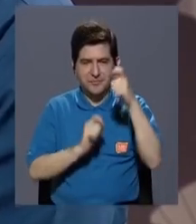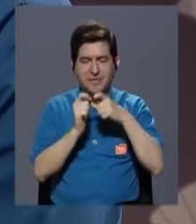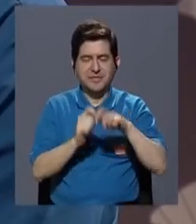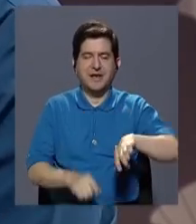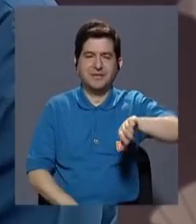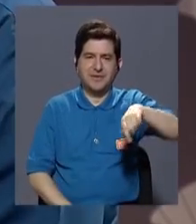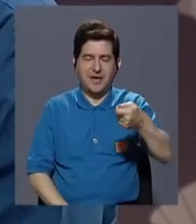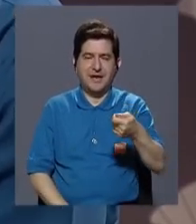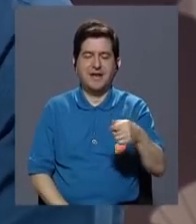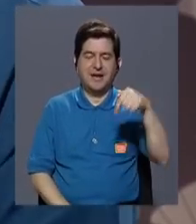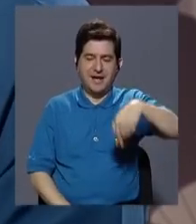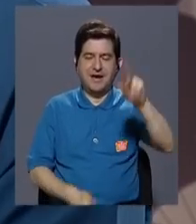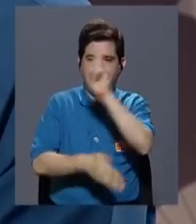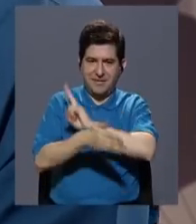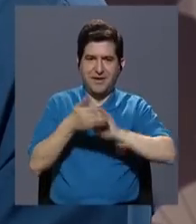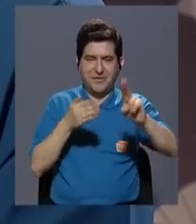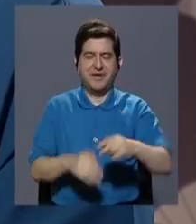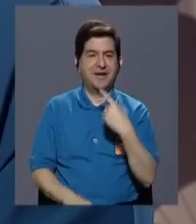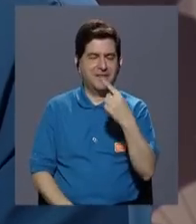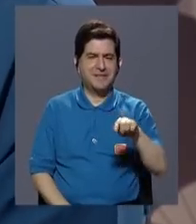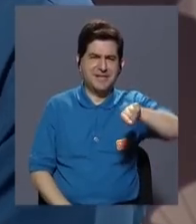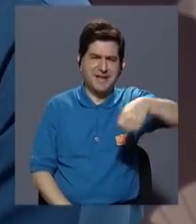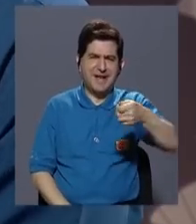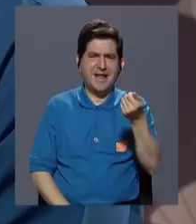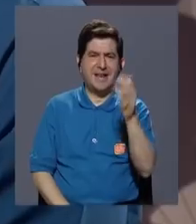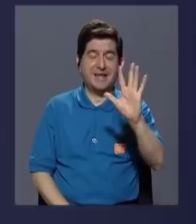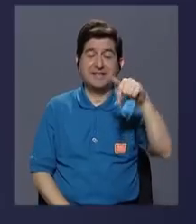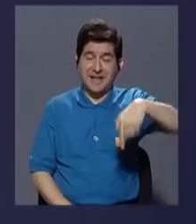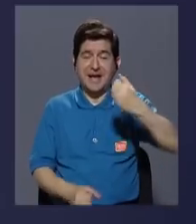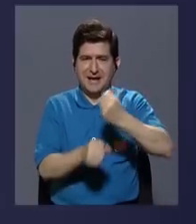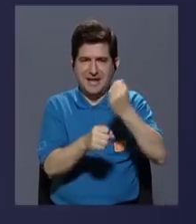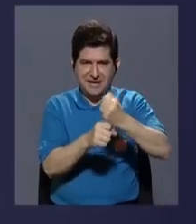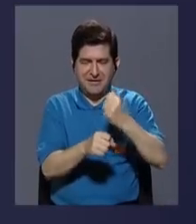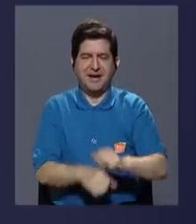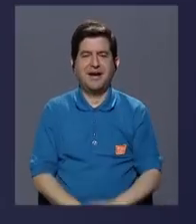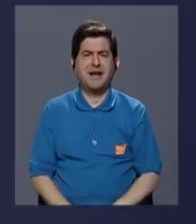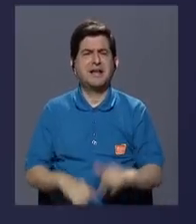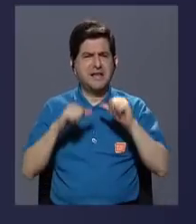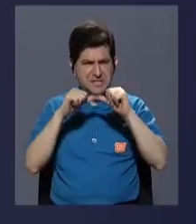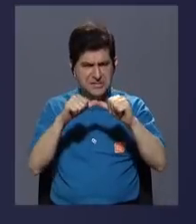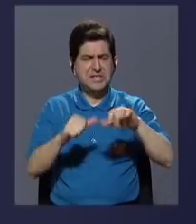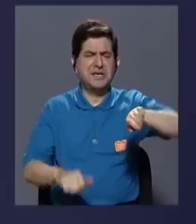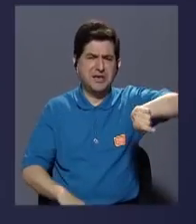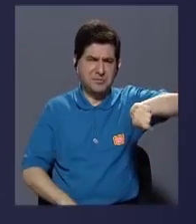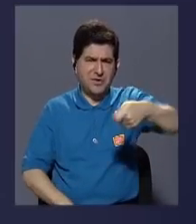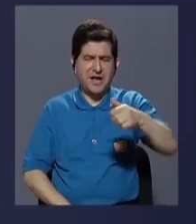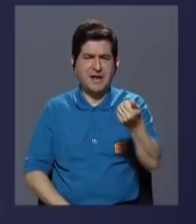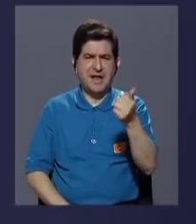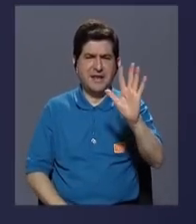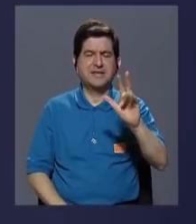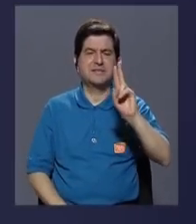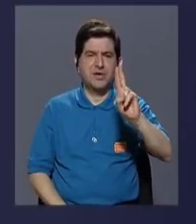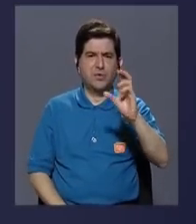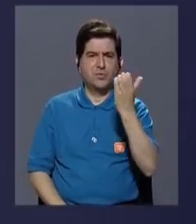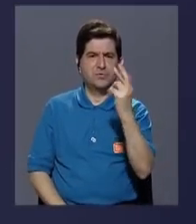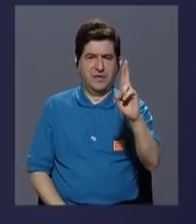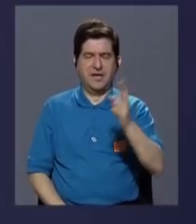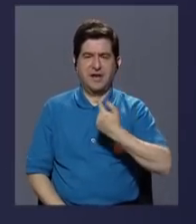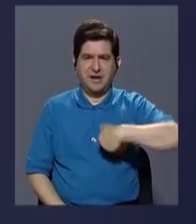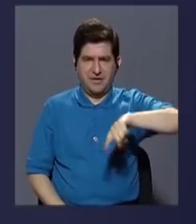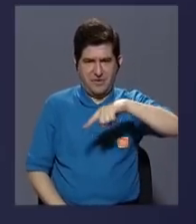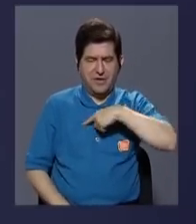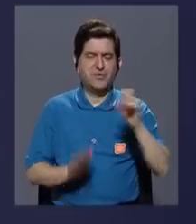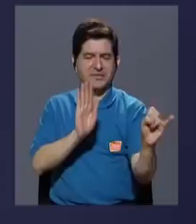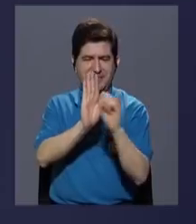losers iba a ser canal 15 por cuando yo trabaja que seguimos siendo canal 15 euros hacerles lo que nos lo que nos identifica